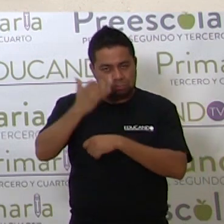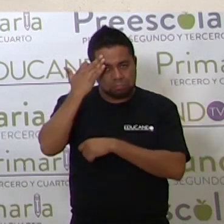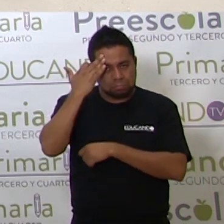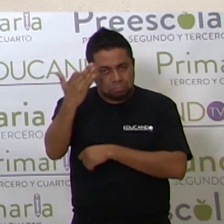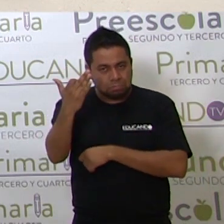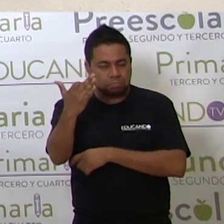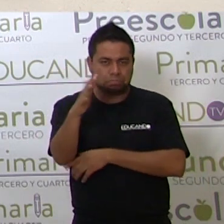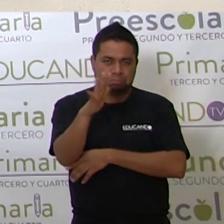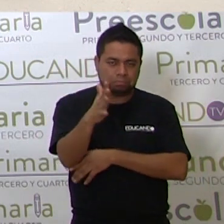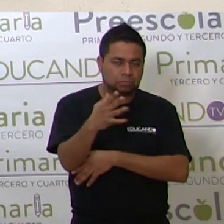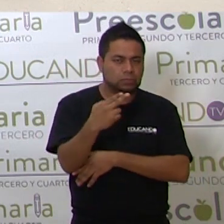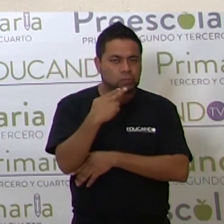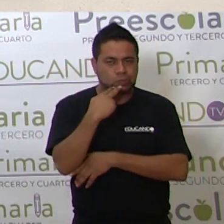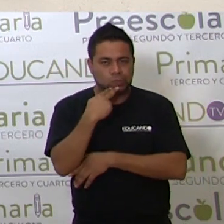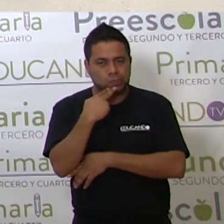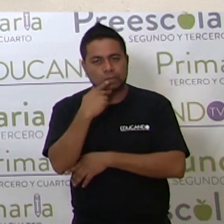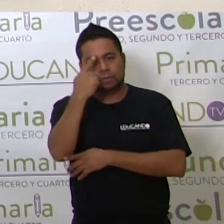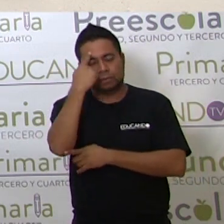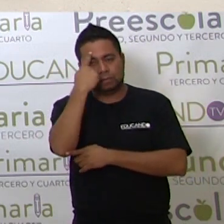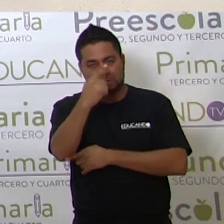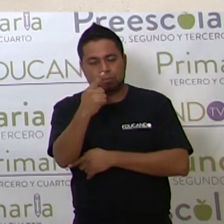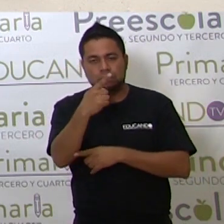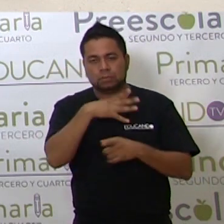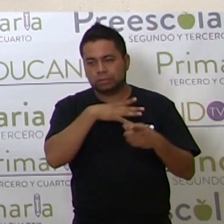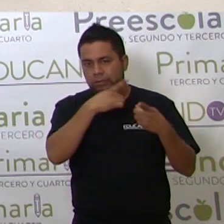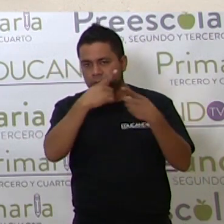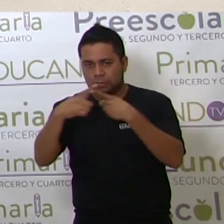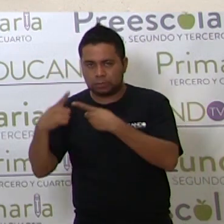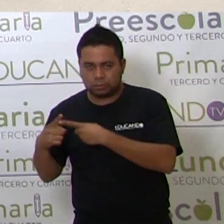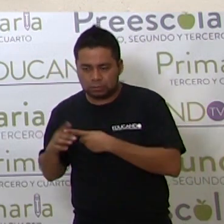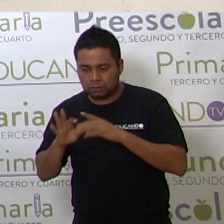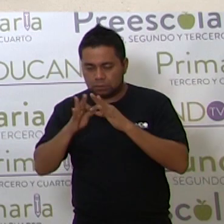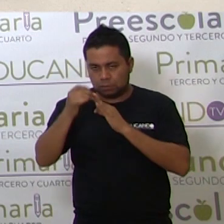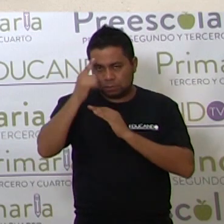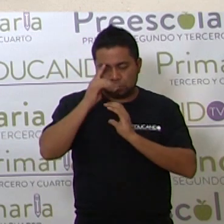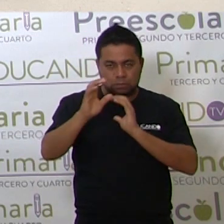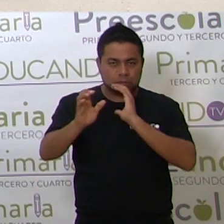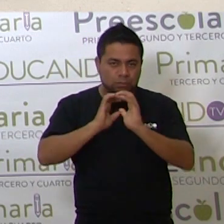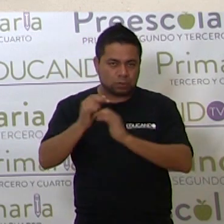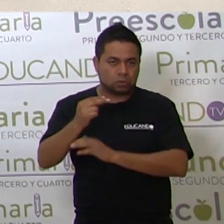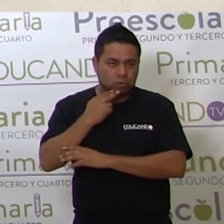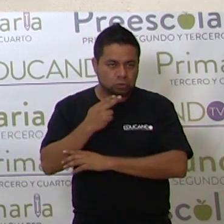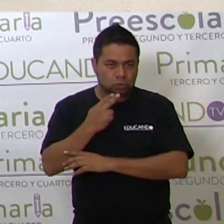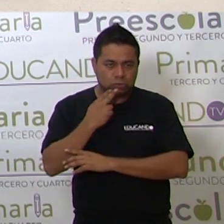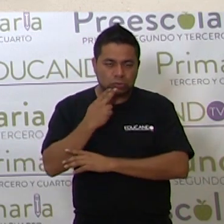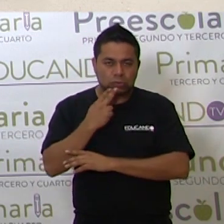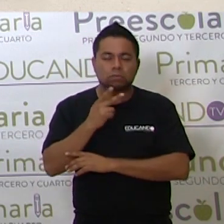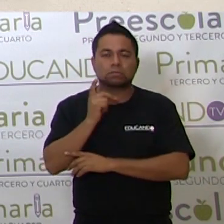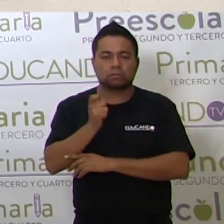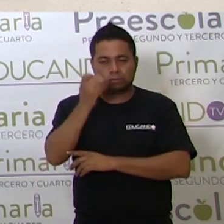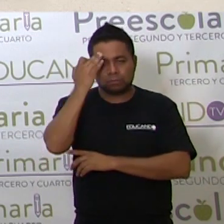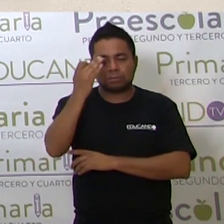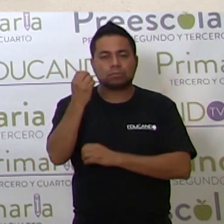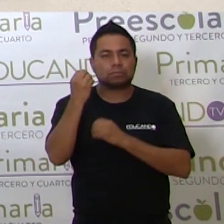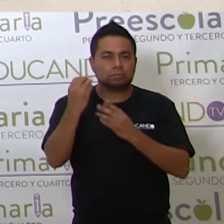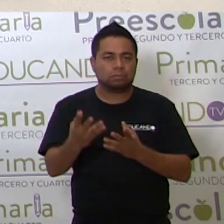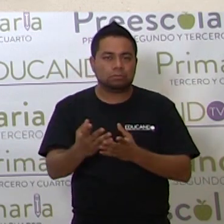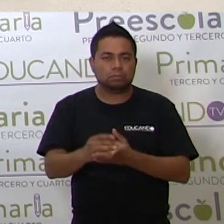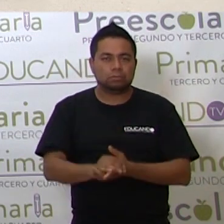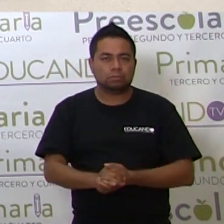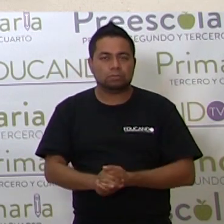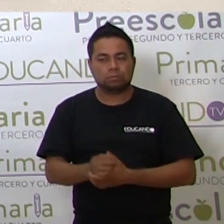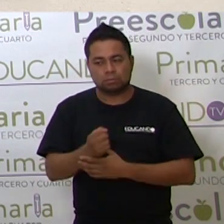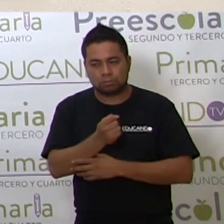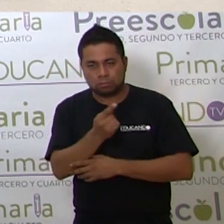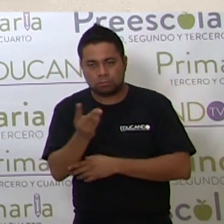menos utilizas en estar en los medios de comunicación a utilizándolos prácticamente algunos lo